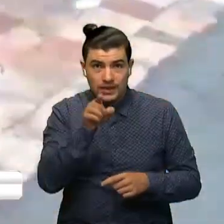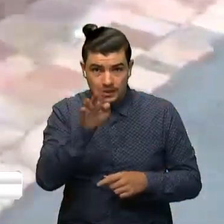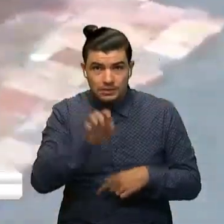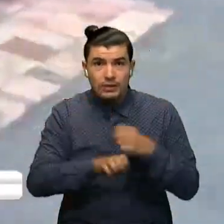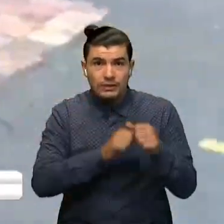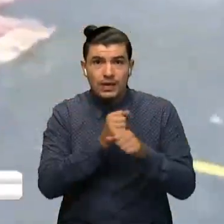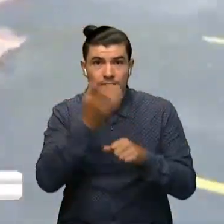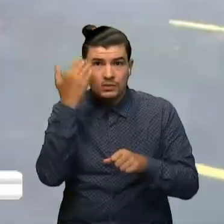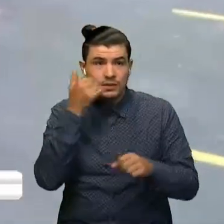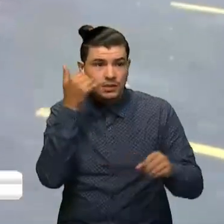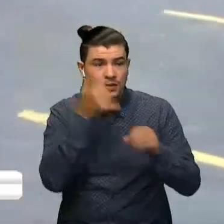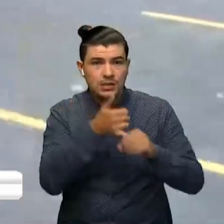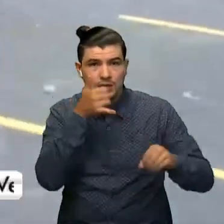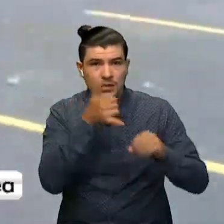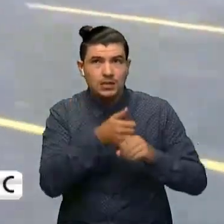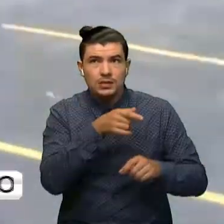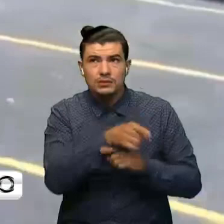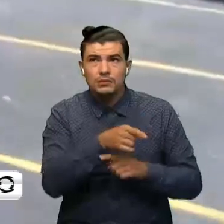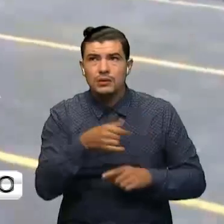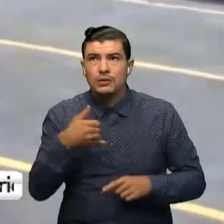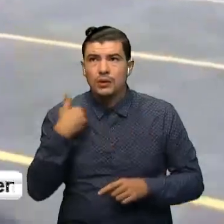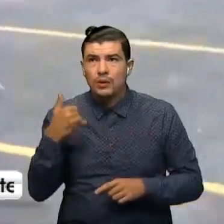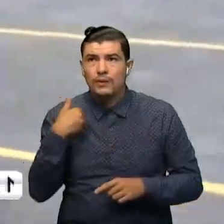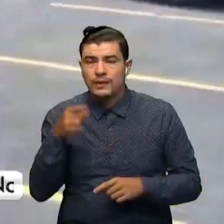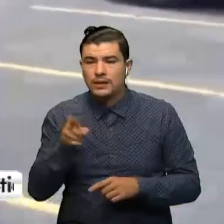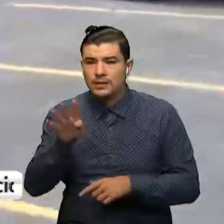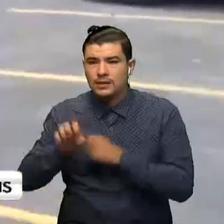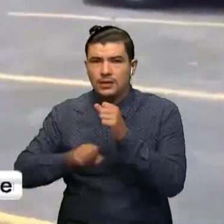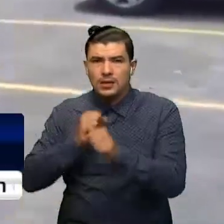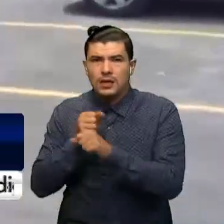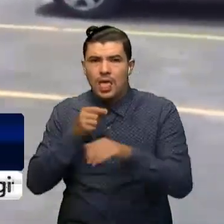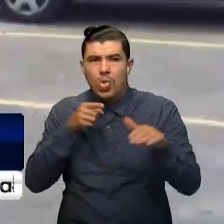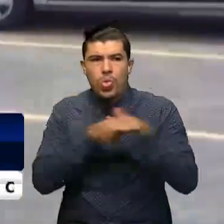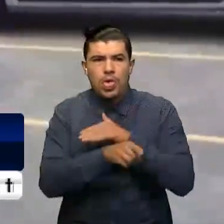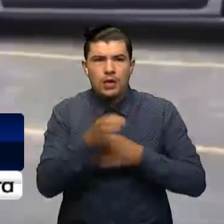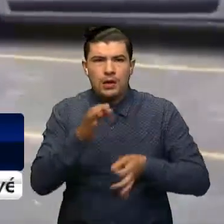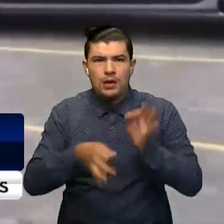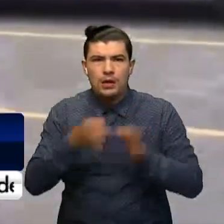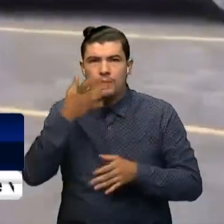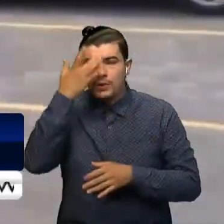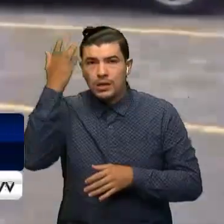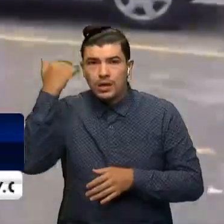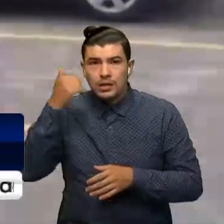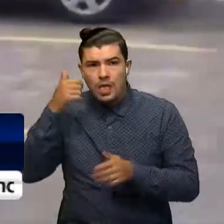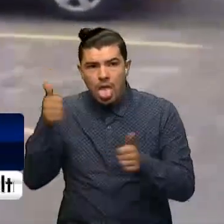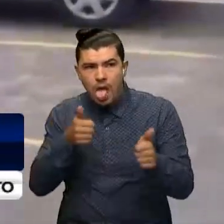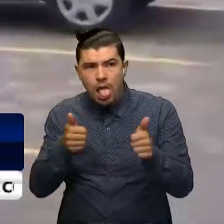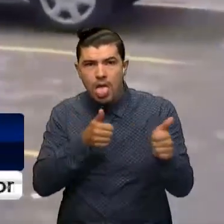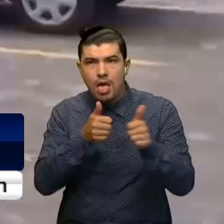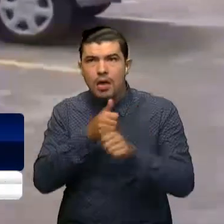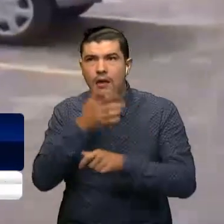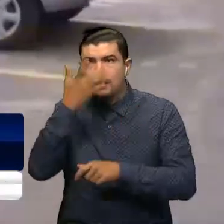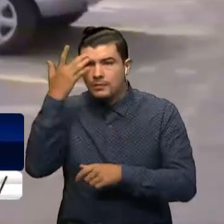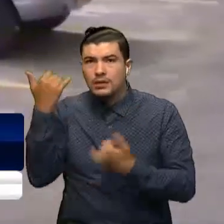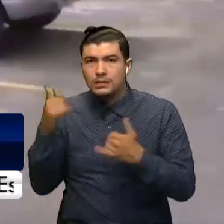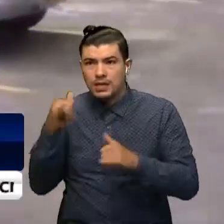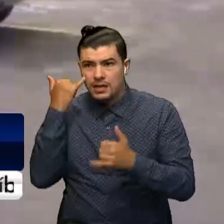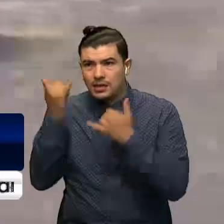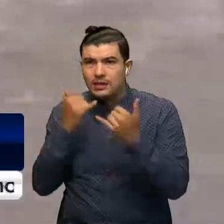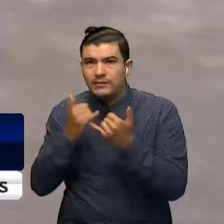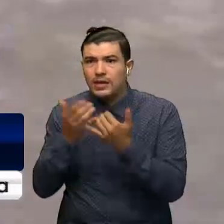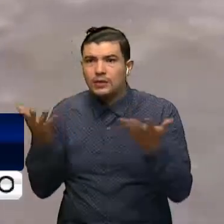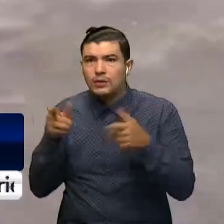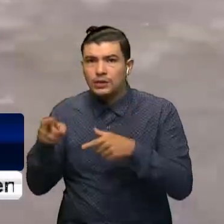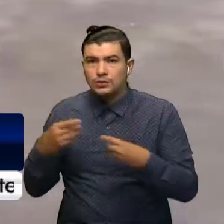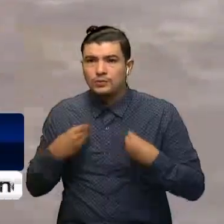desde hace varios meses el joven de 19 años huía de la justicia que le seguía los pasos tras ubicar su paradero la